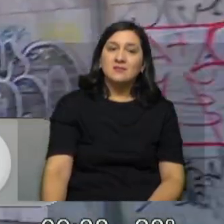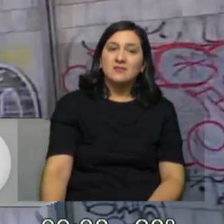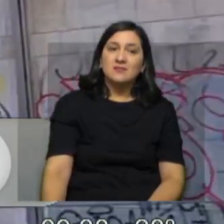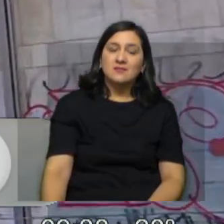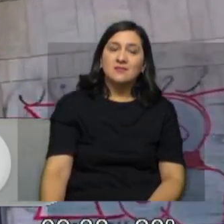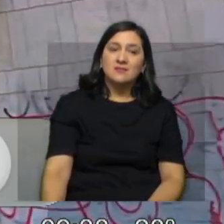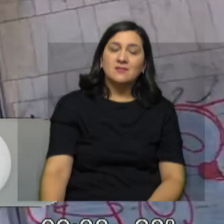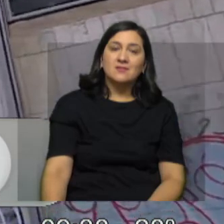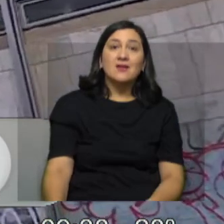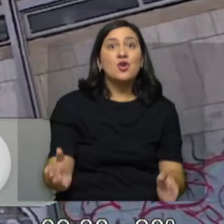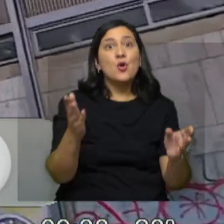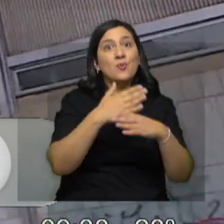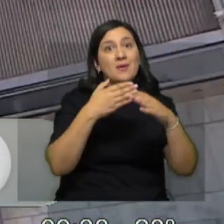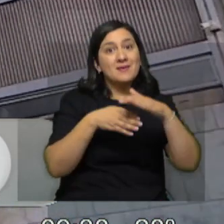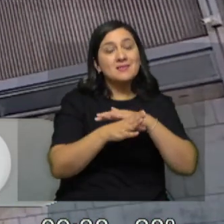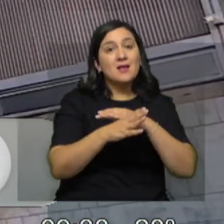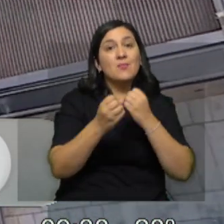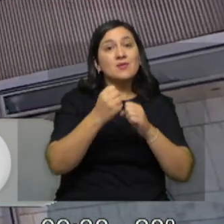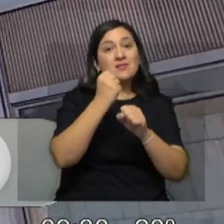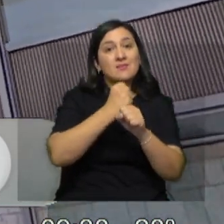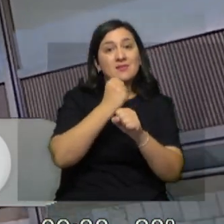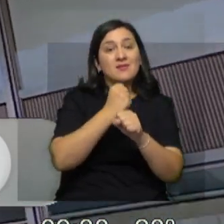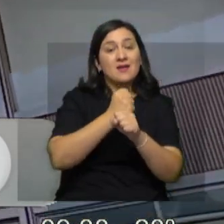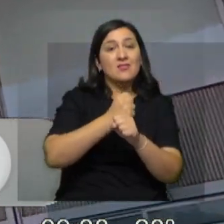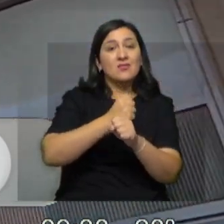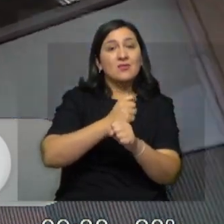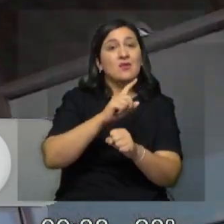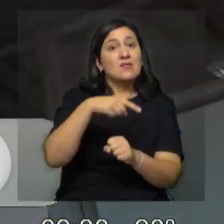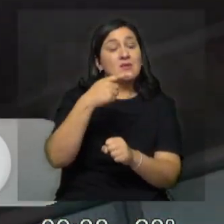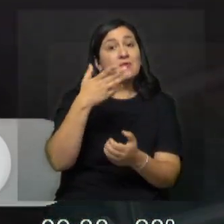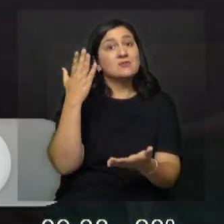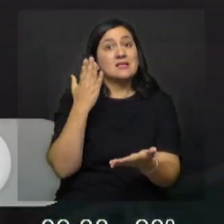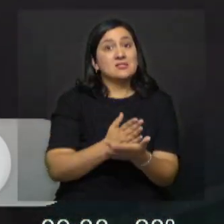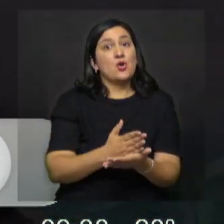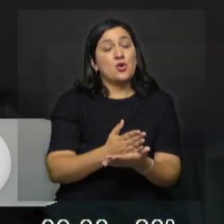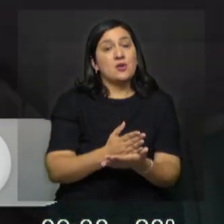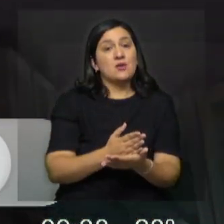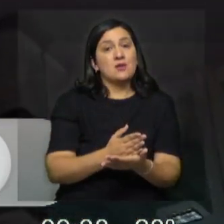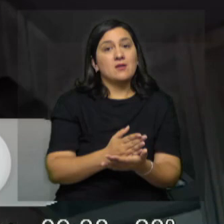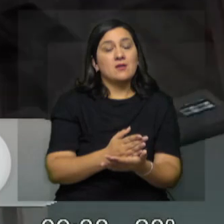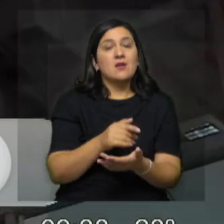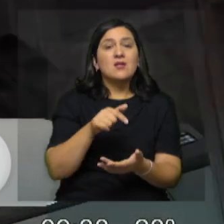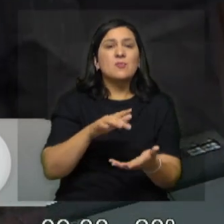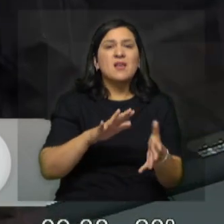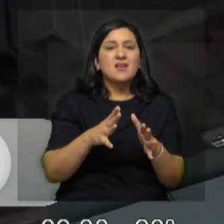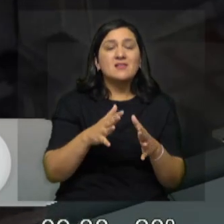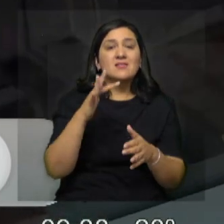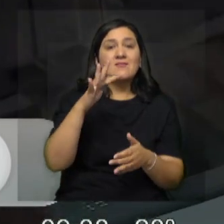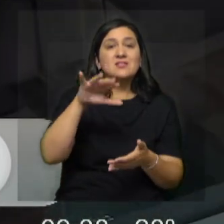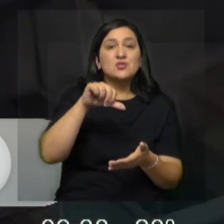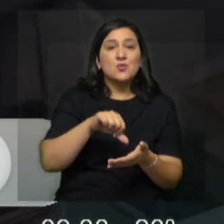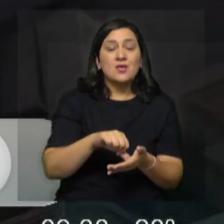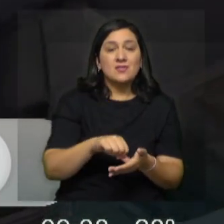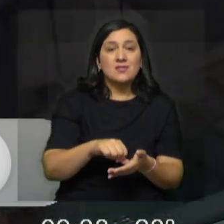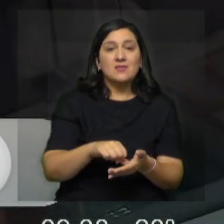ahí, no podemos hablar. Pues no puede pasar para acá porque estamos trabajando, no. Después no. Nos retan. ¿Esto para qué? Esto para TV Ciudad, estamos en vivo en